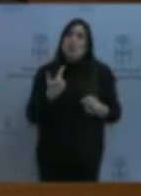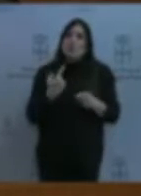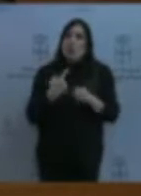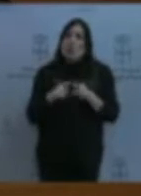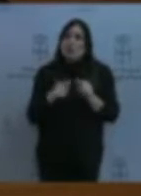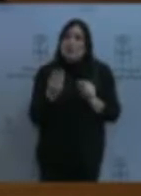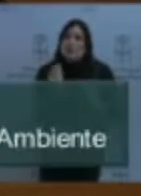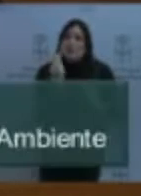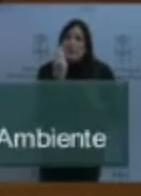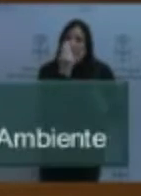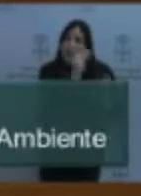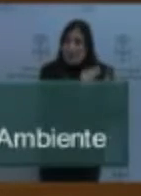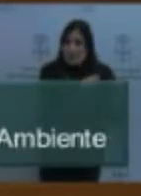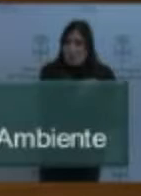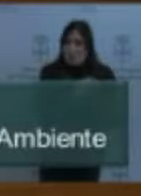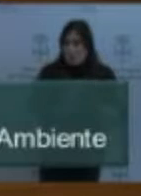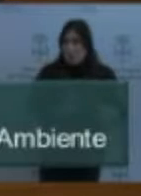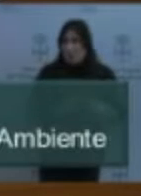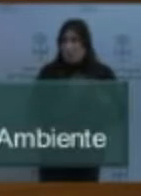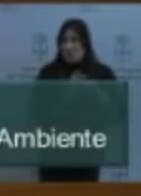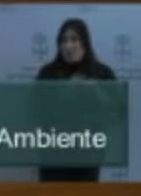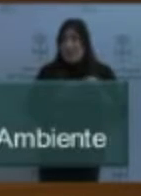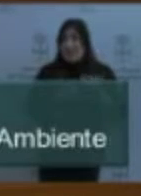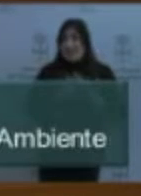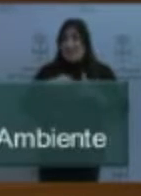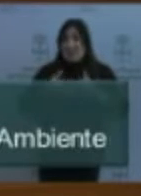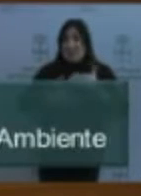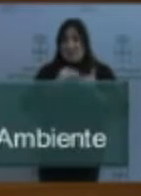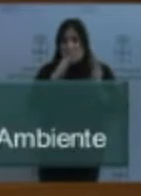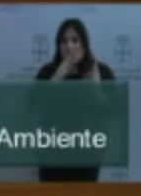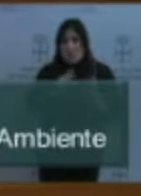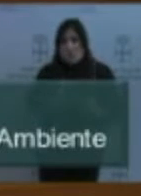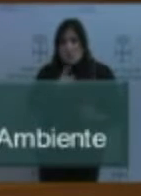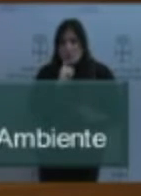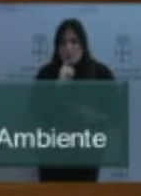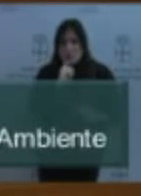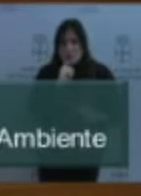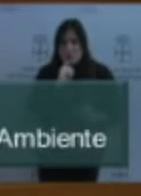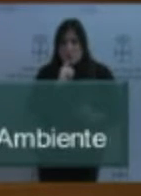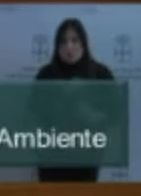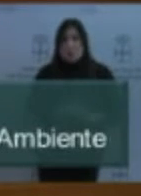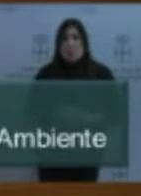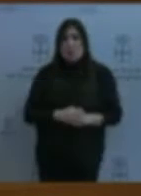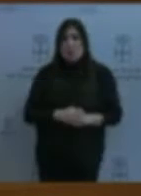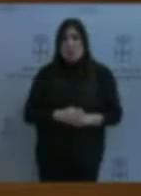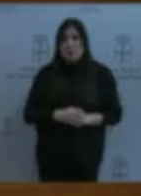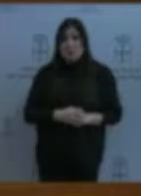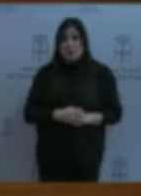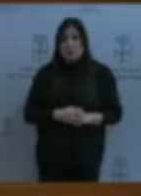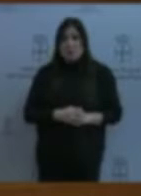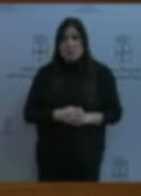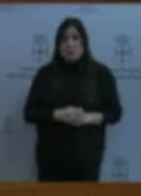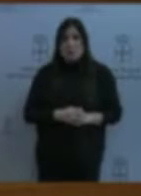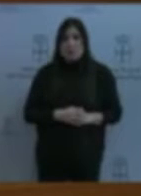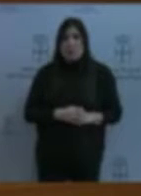la tramitación administrativa de estas cuestiones. En junio se redactó el proyecto de